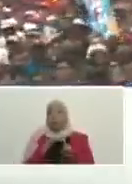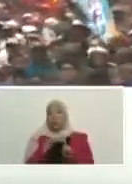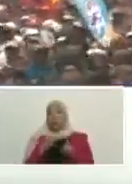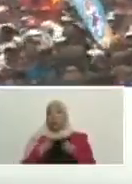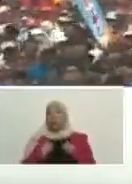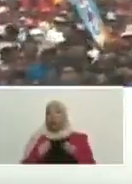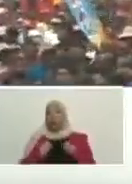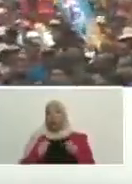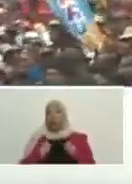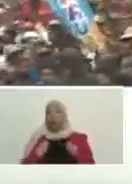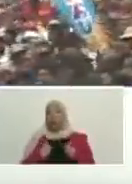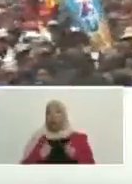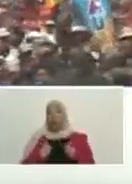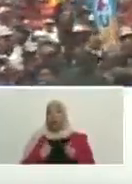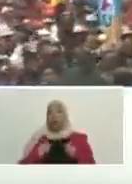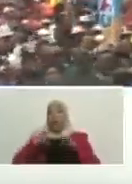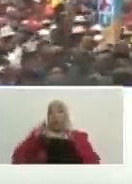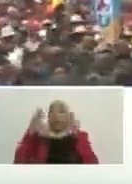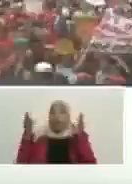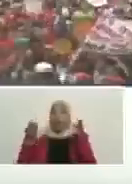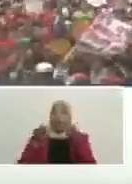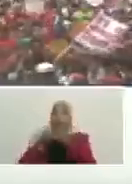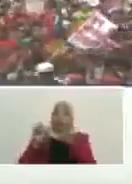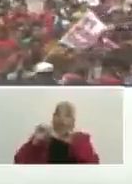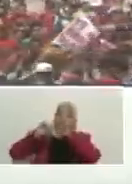que no solo el mundo estuvo asombrado